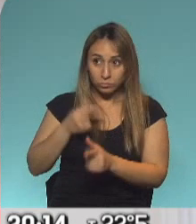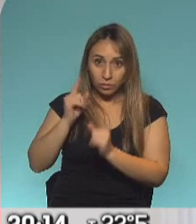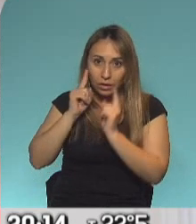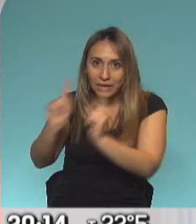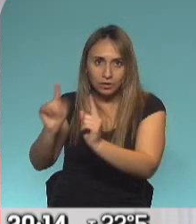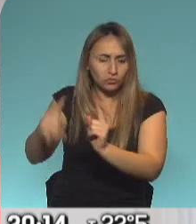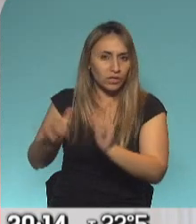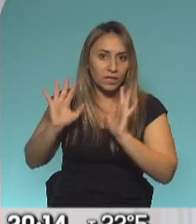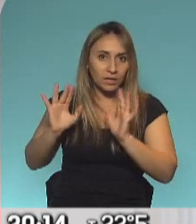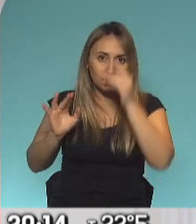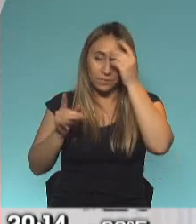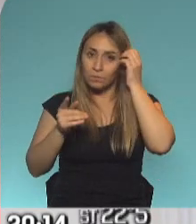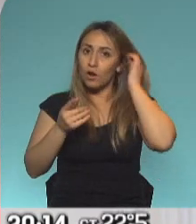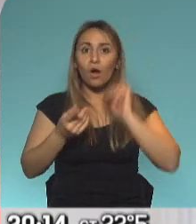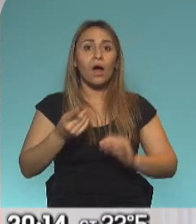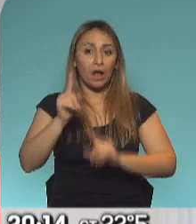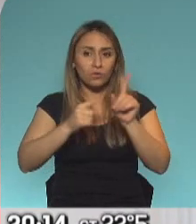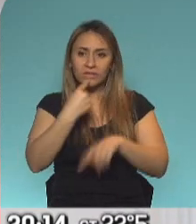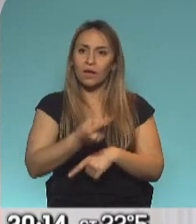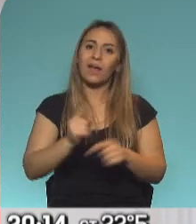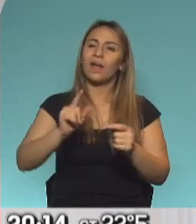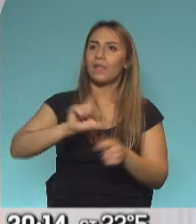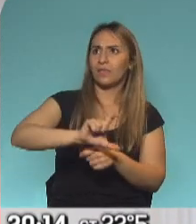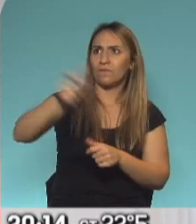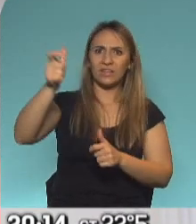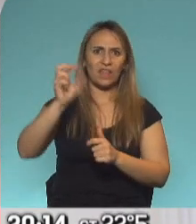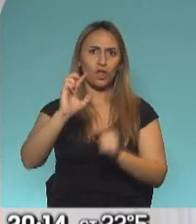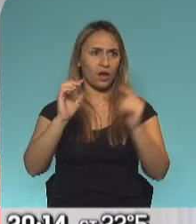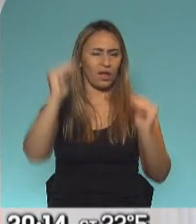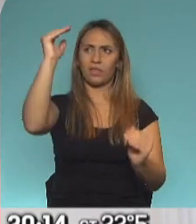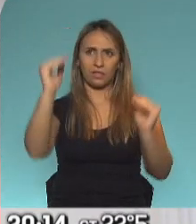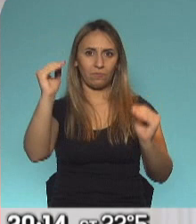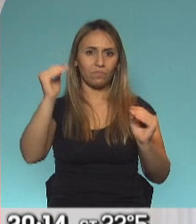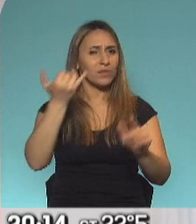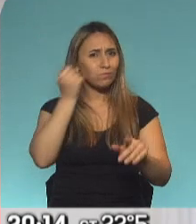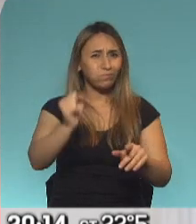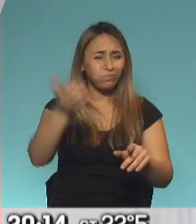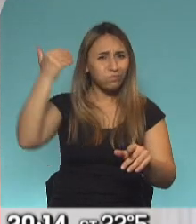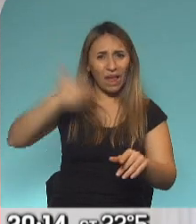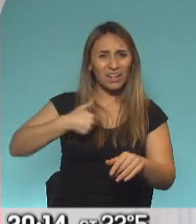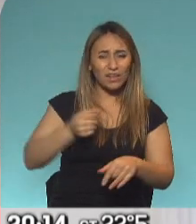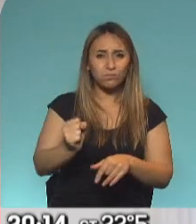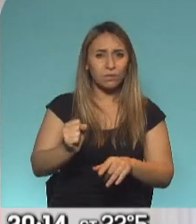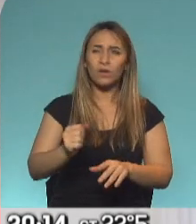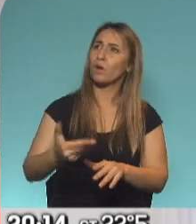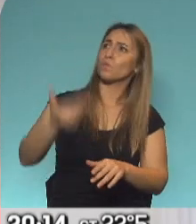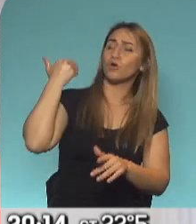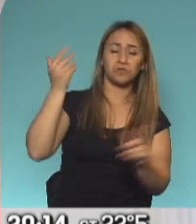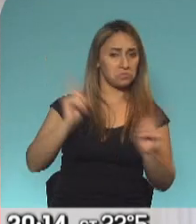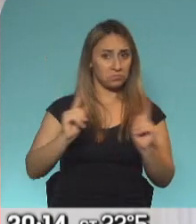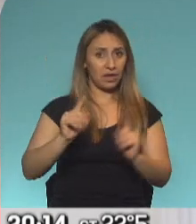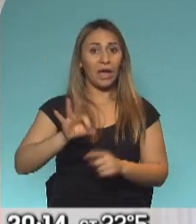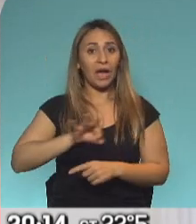la solución de la cuestión de la brecha es una devaluación, pero eso ya existió en Argentina. No hay que irse muy lejos. En el